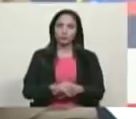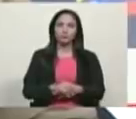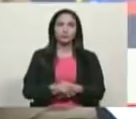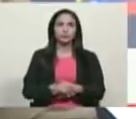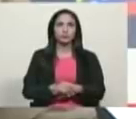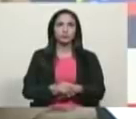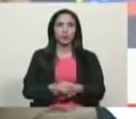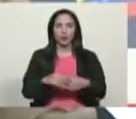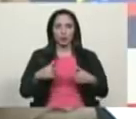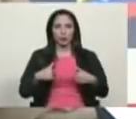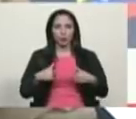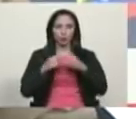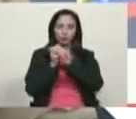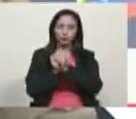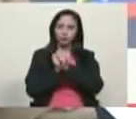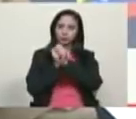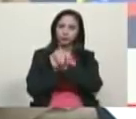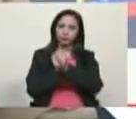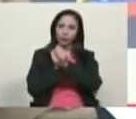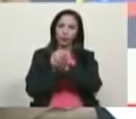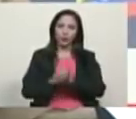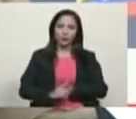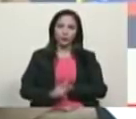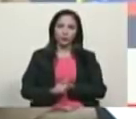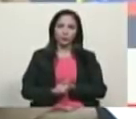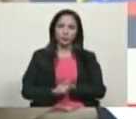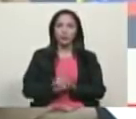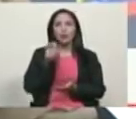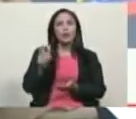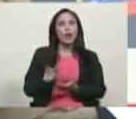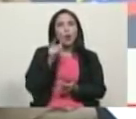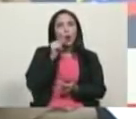Soy devoto de Mahatma Gandhi.